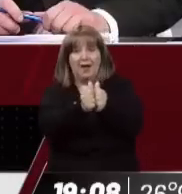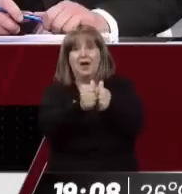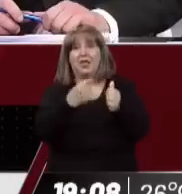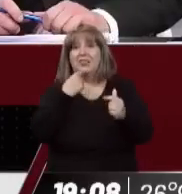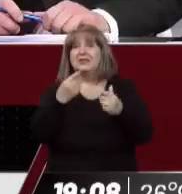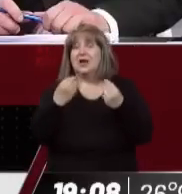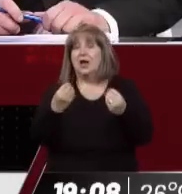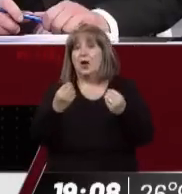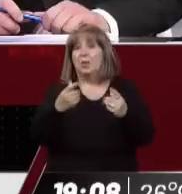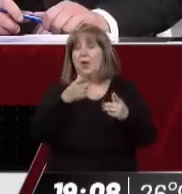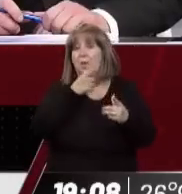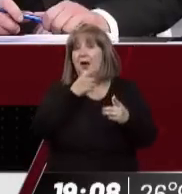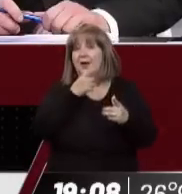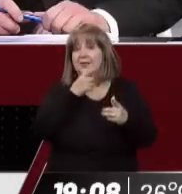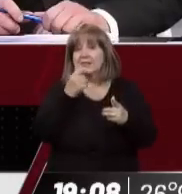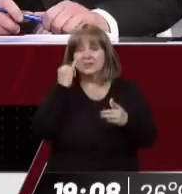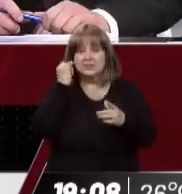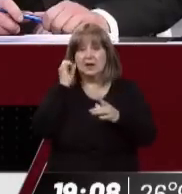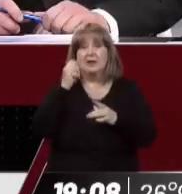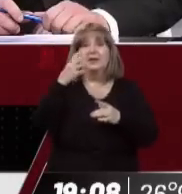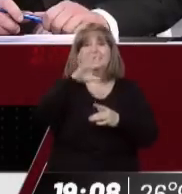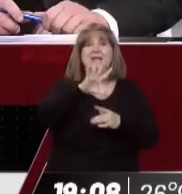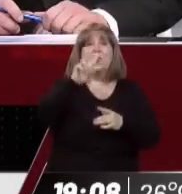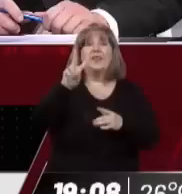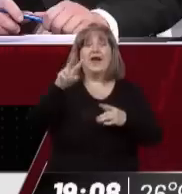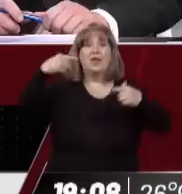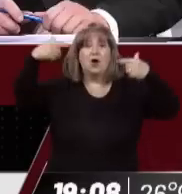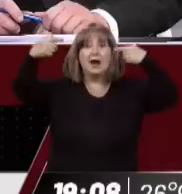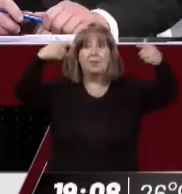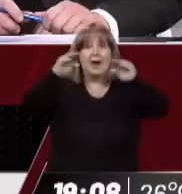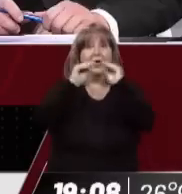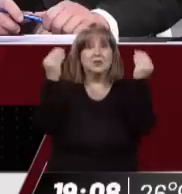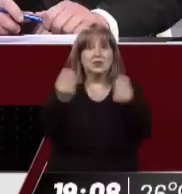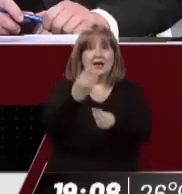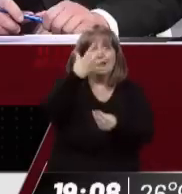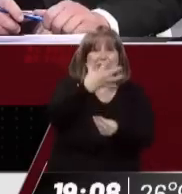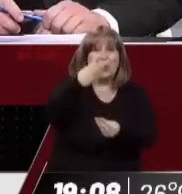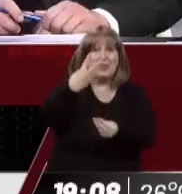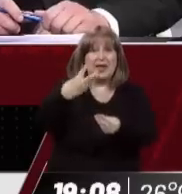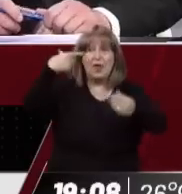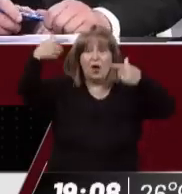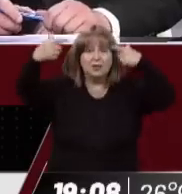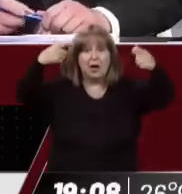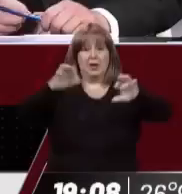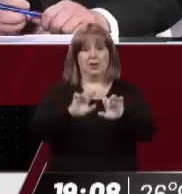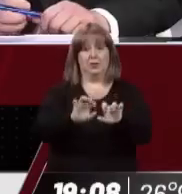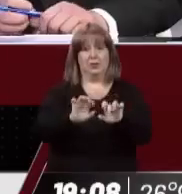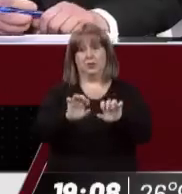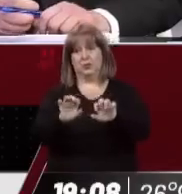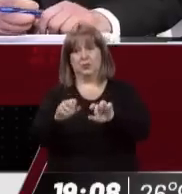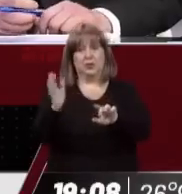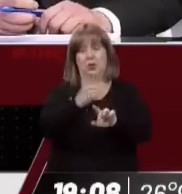que se dice es que al menos se han podido detectar 52 cámaras es decir que se ha podido detectar en 52 imágenes